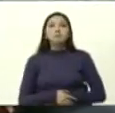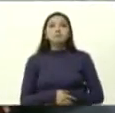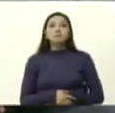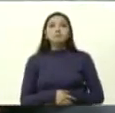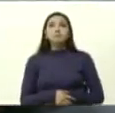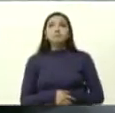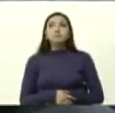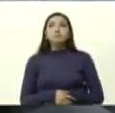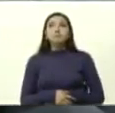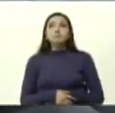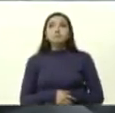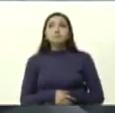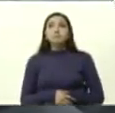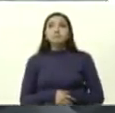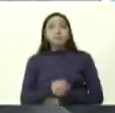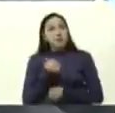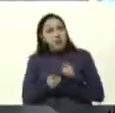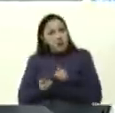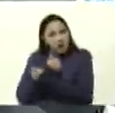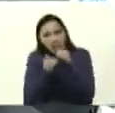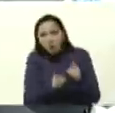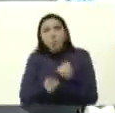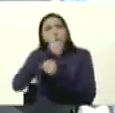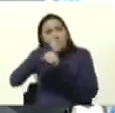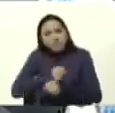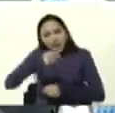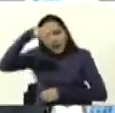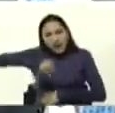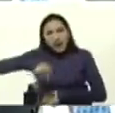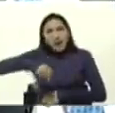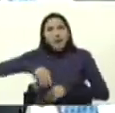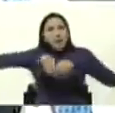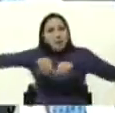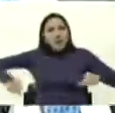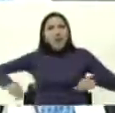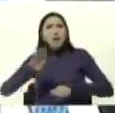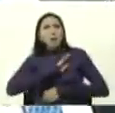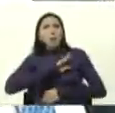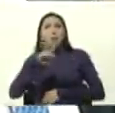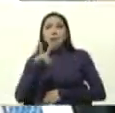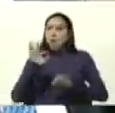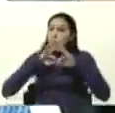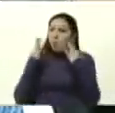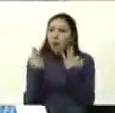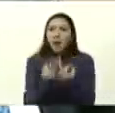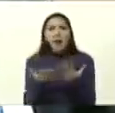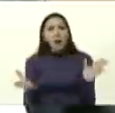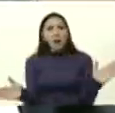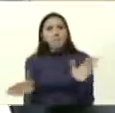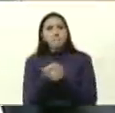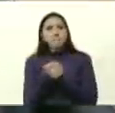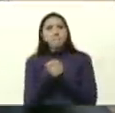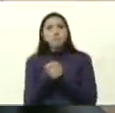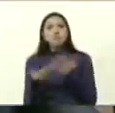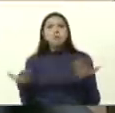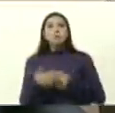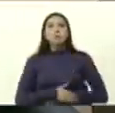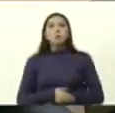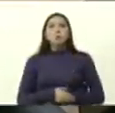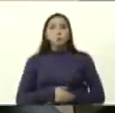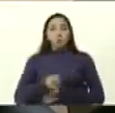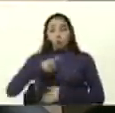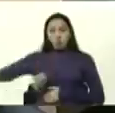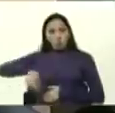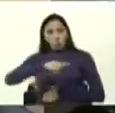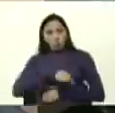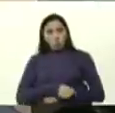país. Que aquí el amor los espera, el amor de su terruño, de su familia, de sus amigos, para que no estén